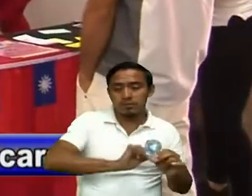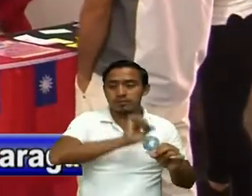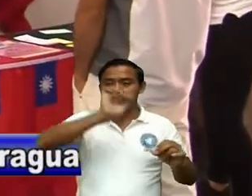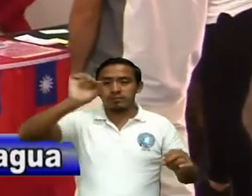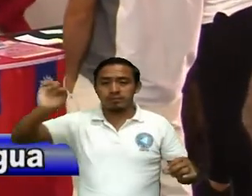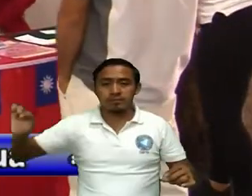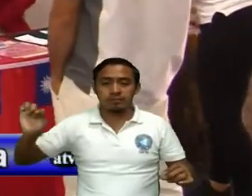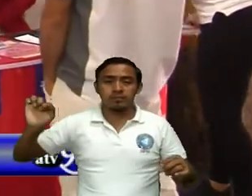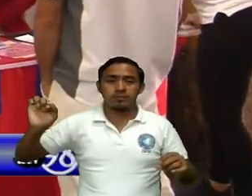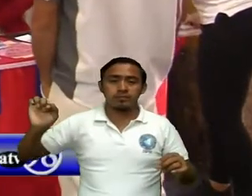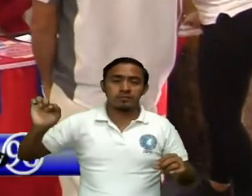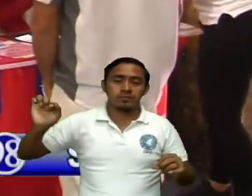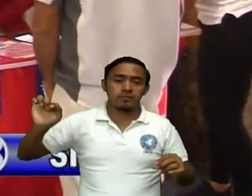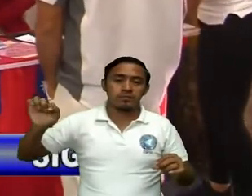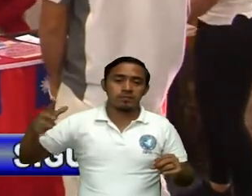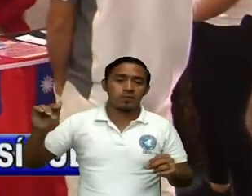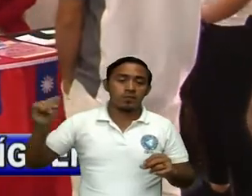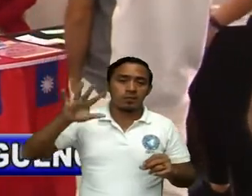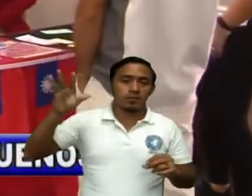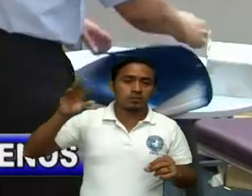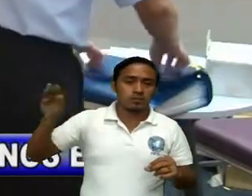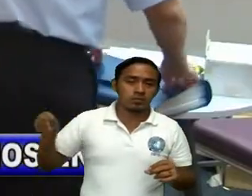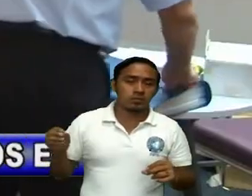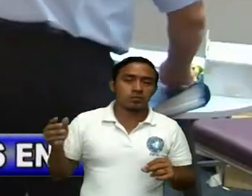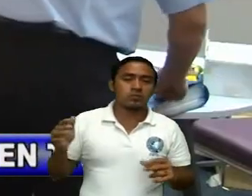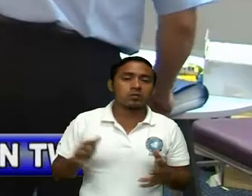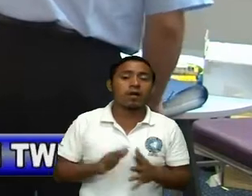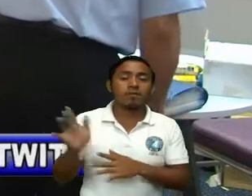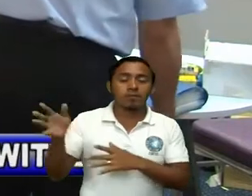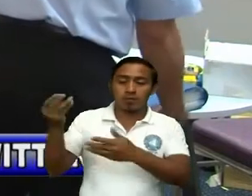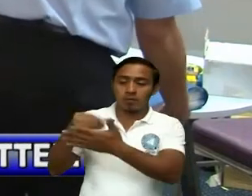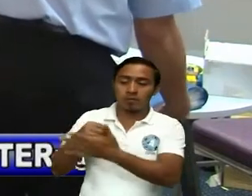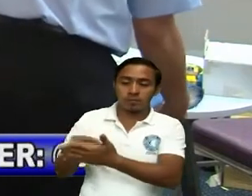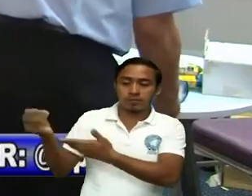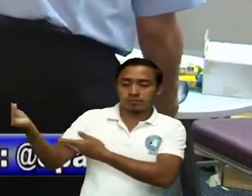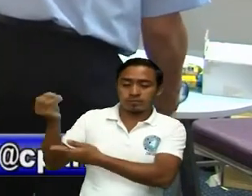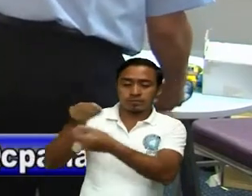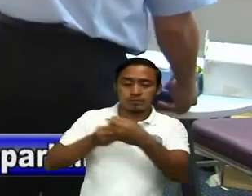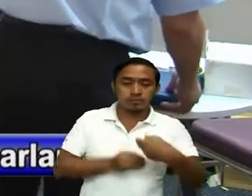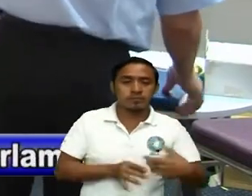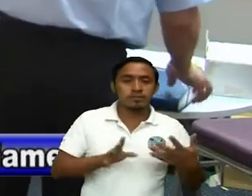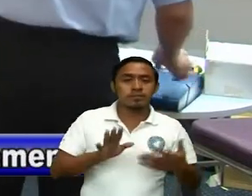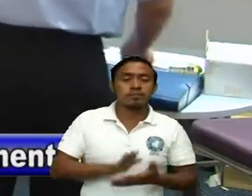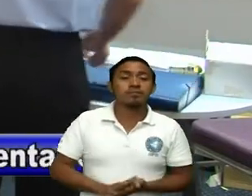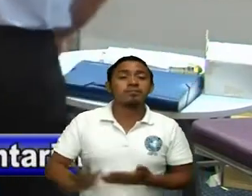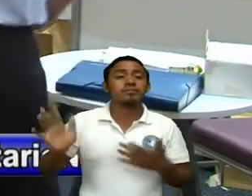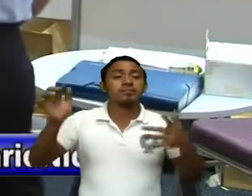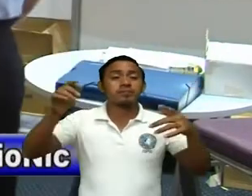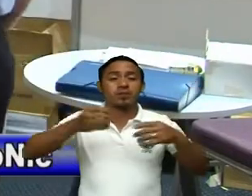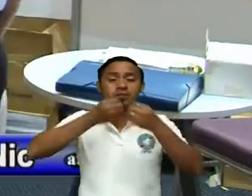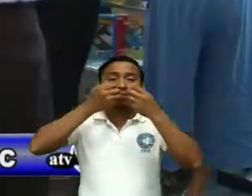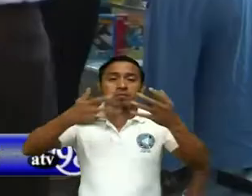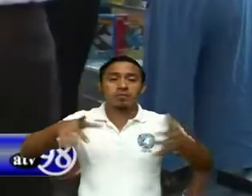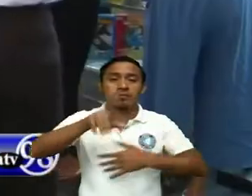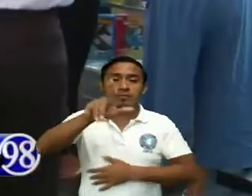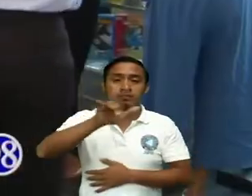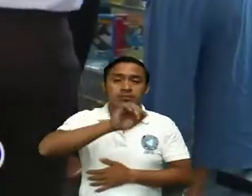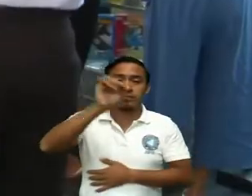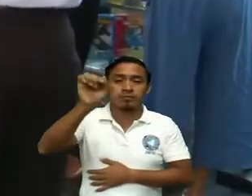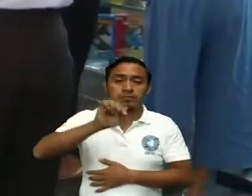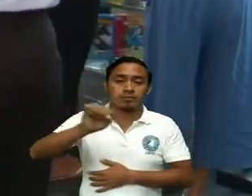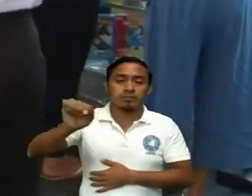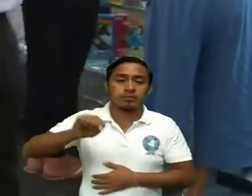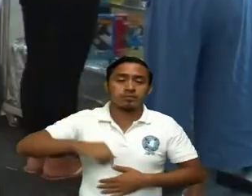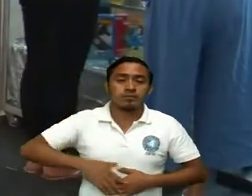hacia esta nación asiática, y el resto es importado de Taiwán. Con cámara de Wendel Noguera para el canal